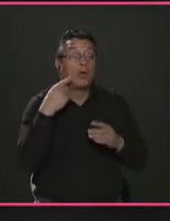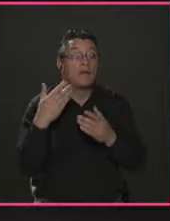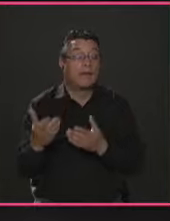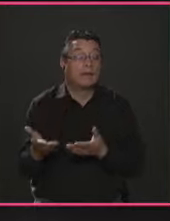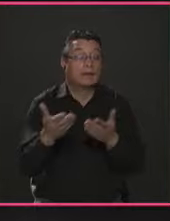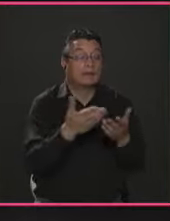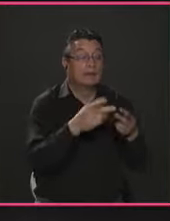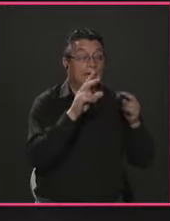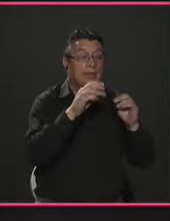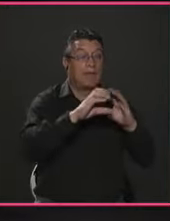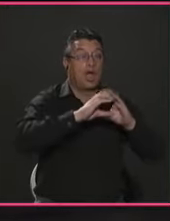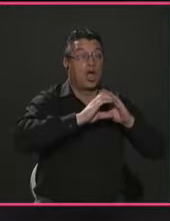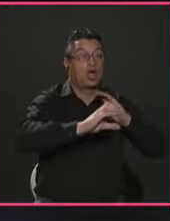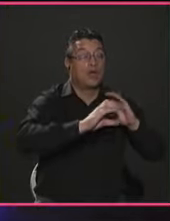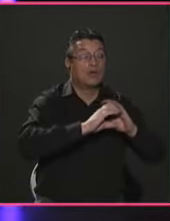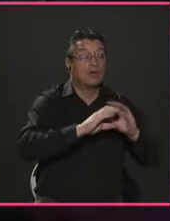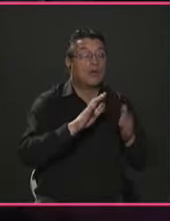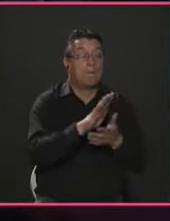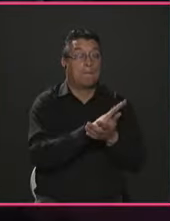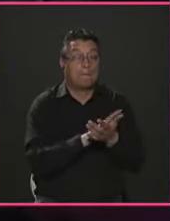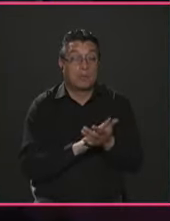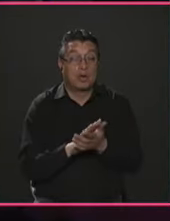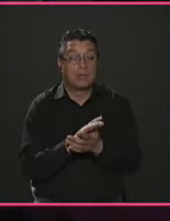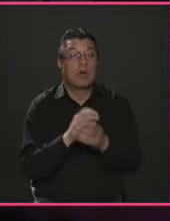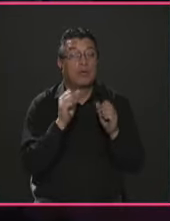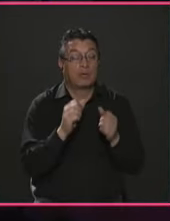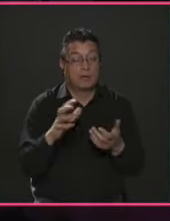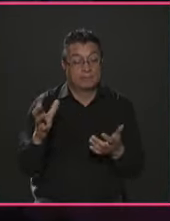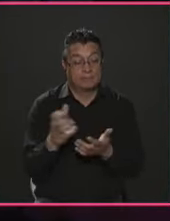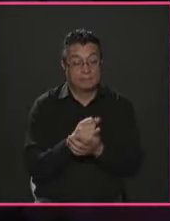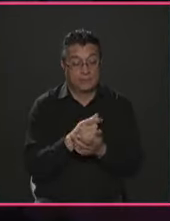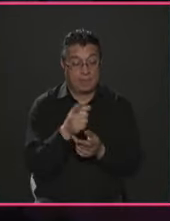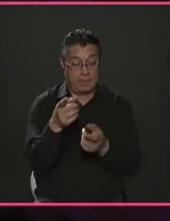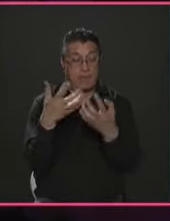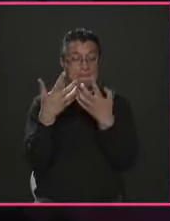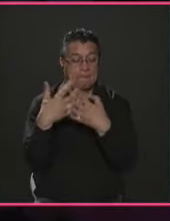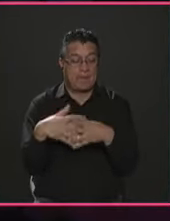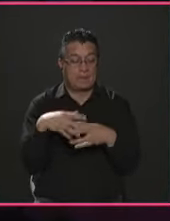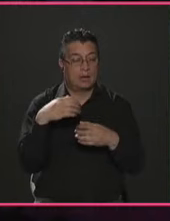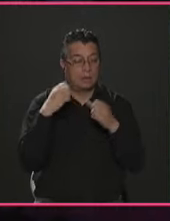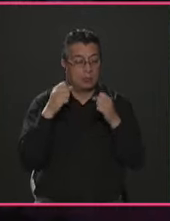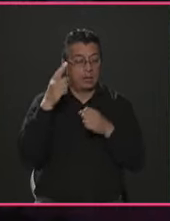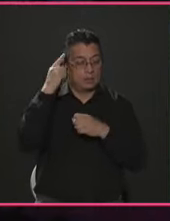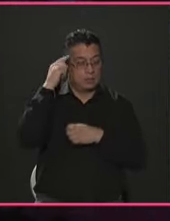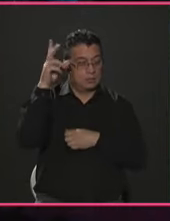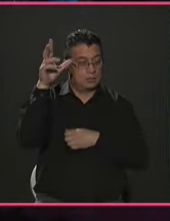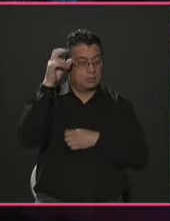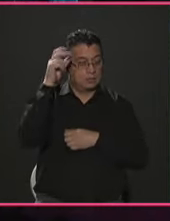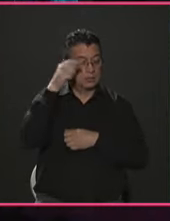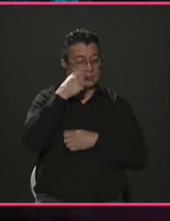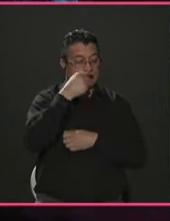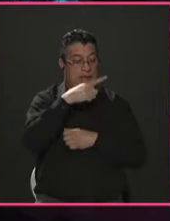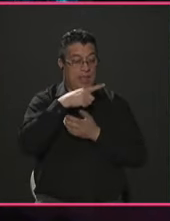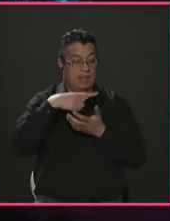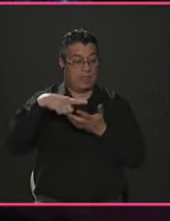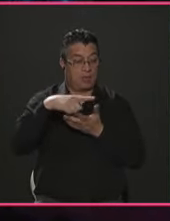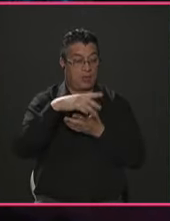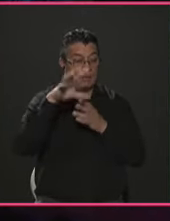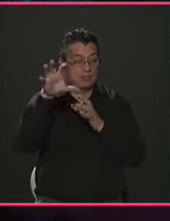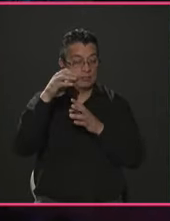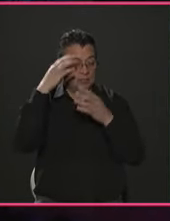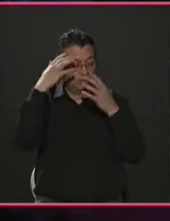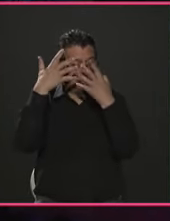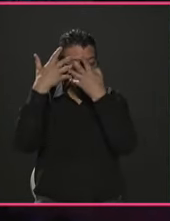la comunicación lo que estaríamos diciendo por ejemplo es lograr que la máquina sea capaz de percibir por ejemplo el lenguaje sea capaz de